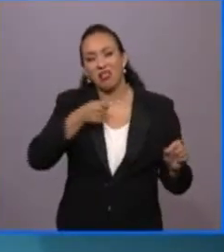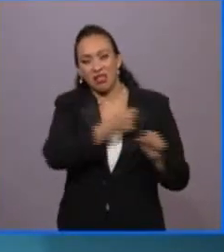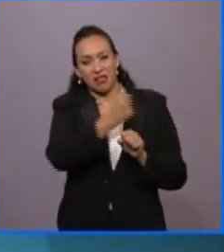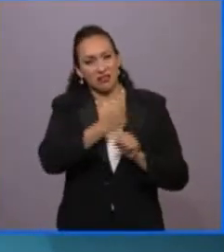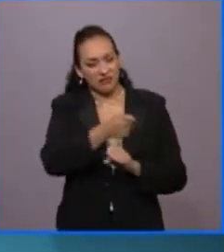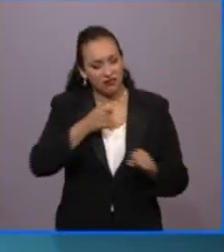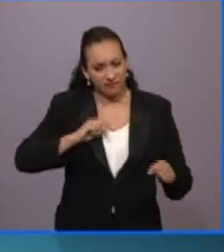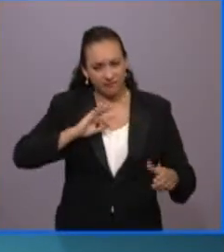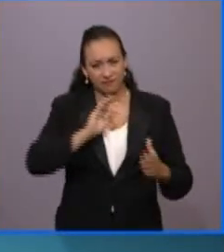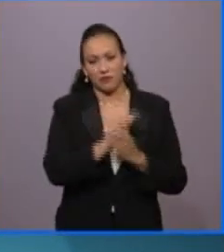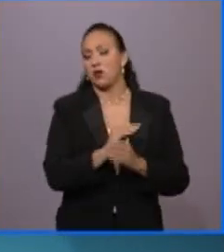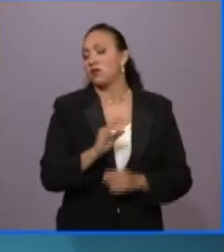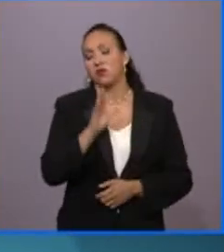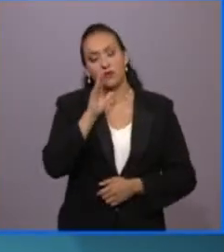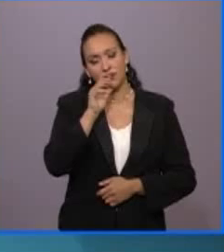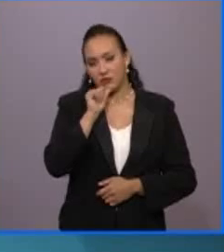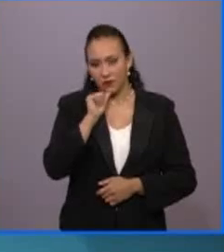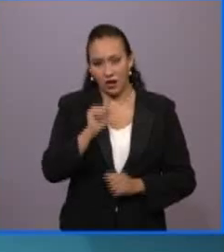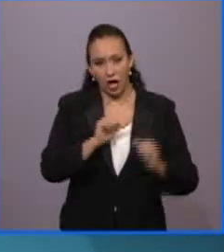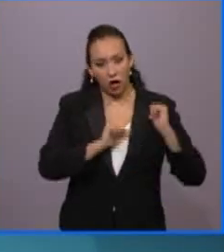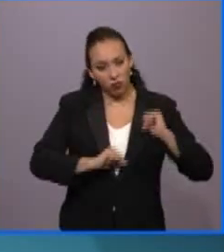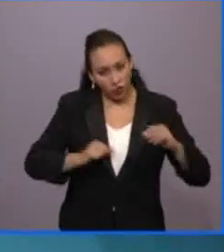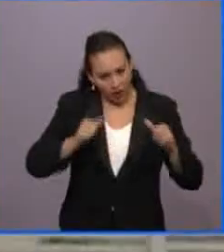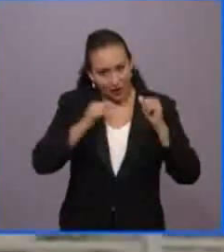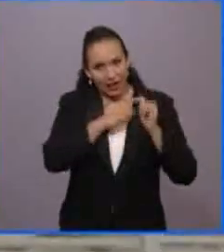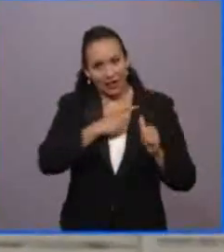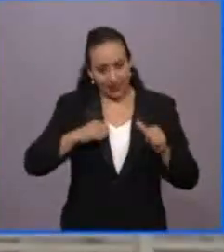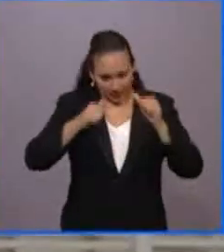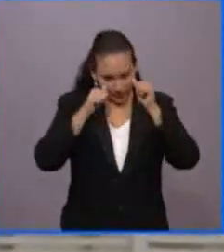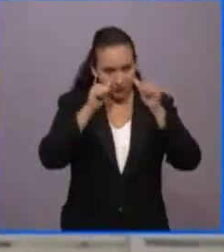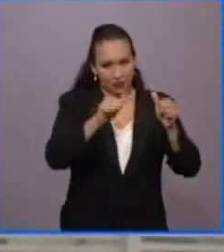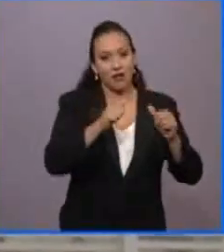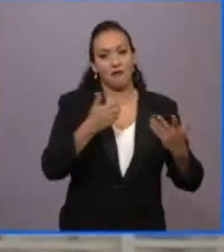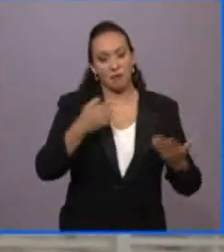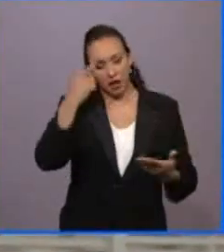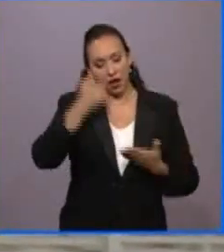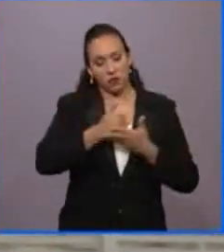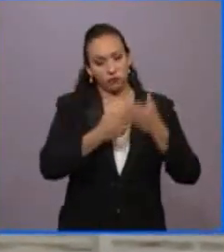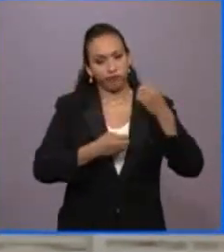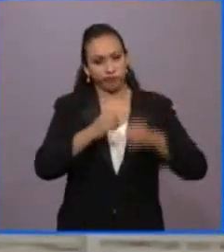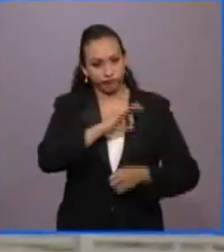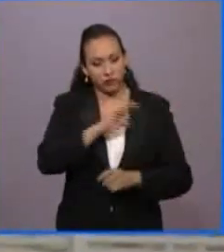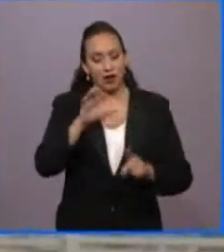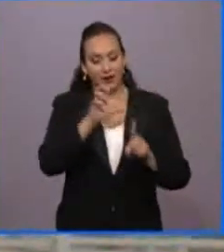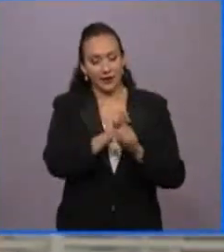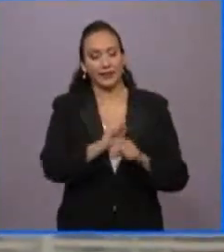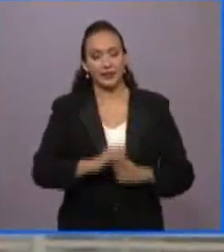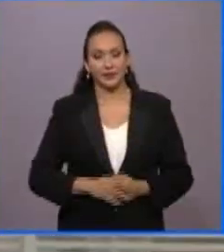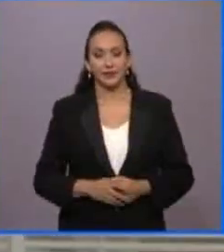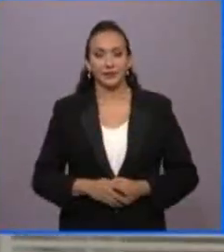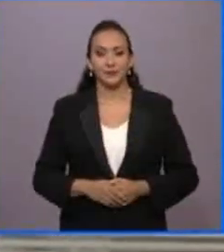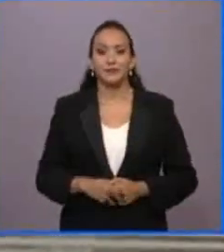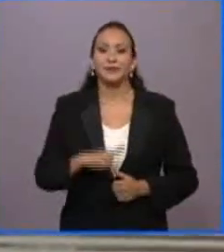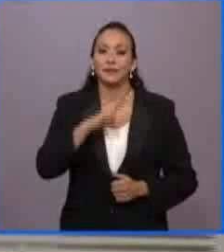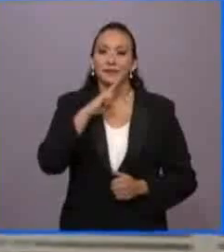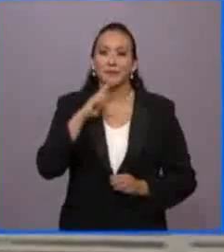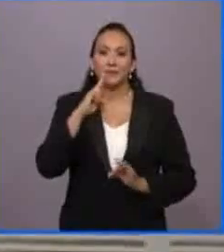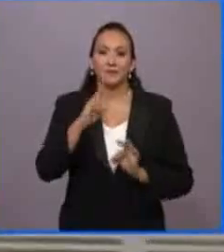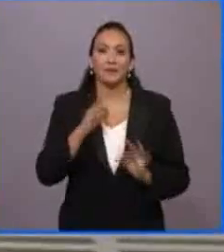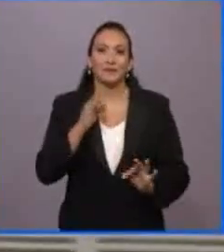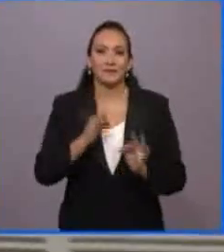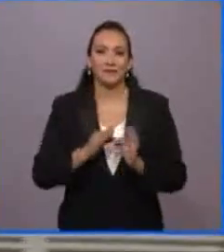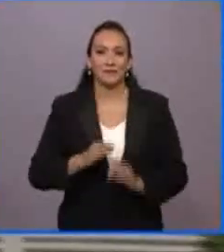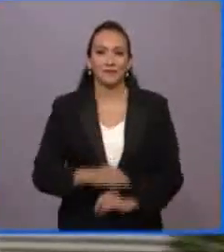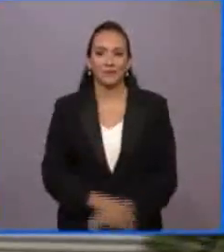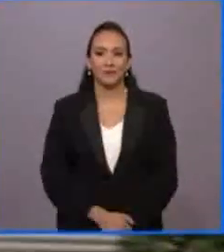siendo ignorada ni encubierta por las propias autoridades encargadas de impartir justicia. Con información de José Luis Guerra García para